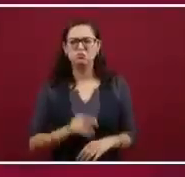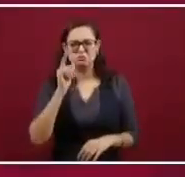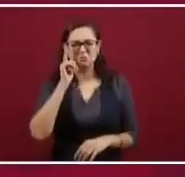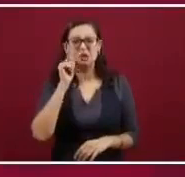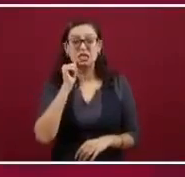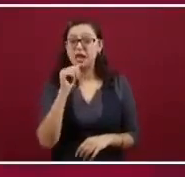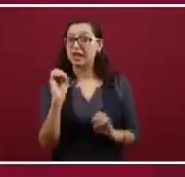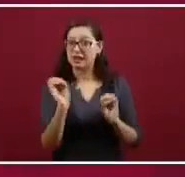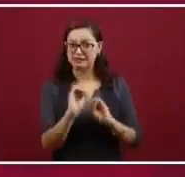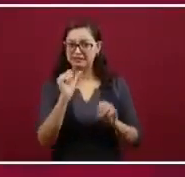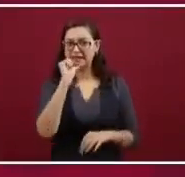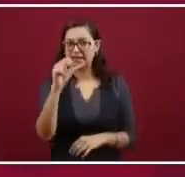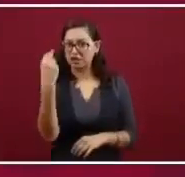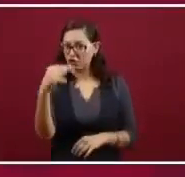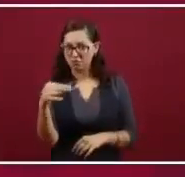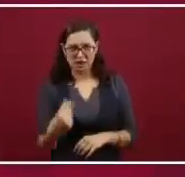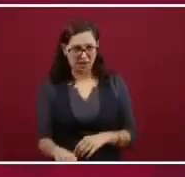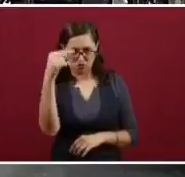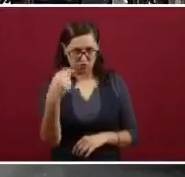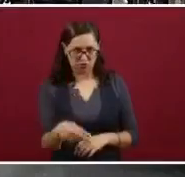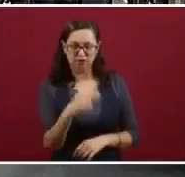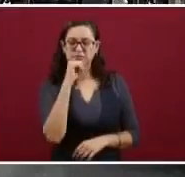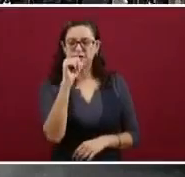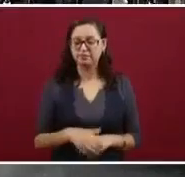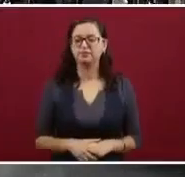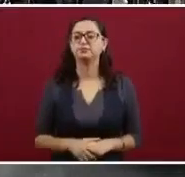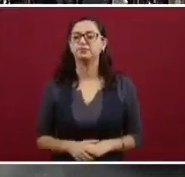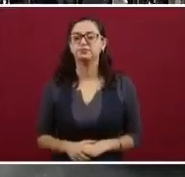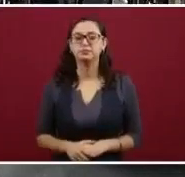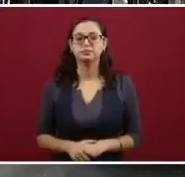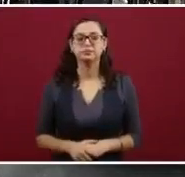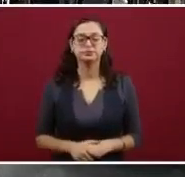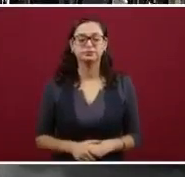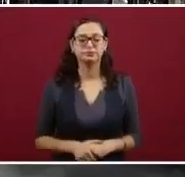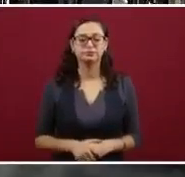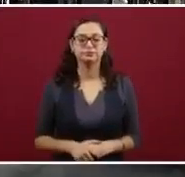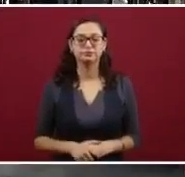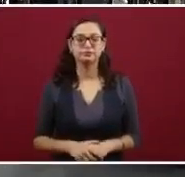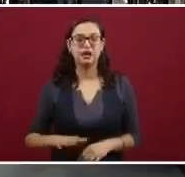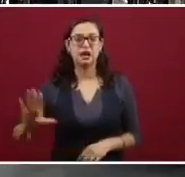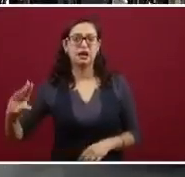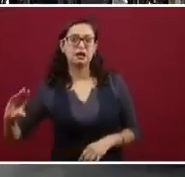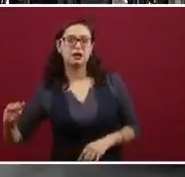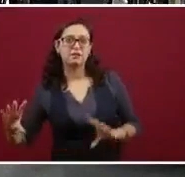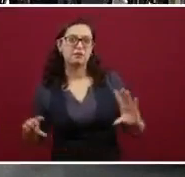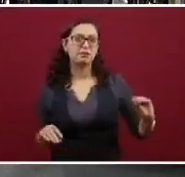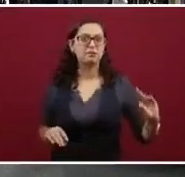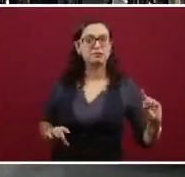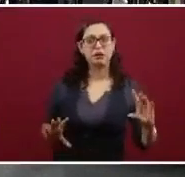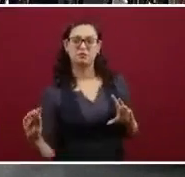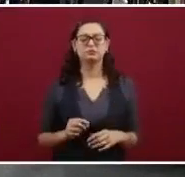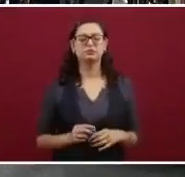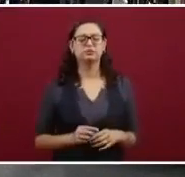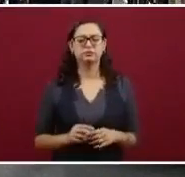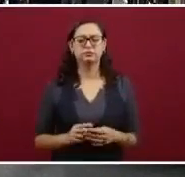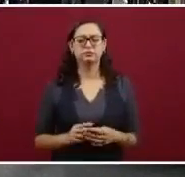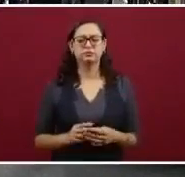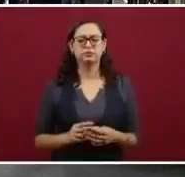sin nombres, sin nombres. Gracias. Sí. Presidente. Sobre...